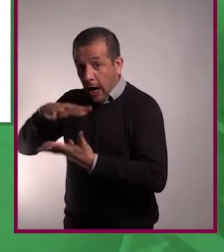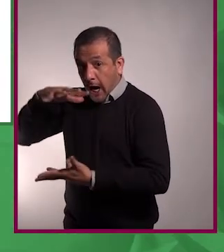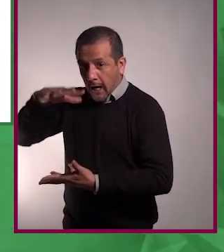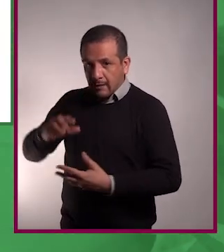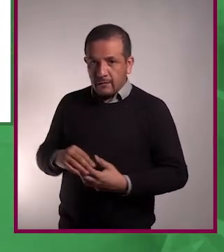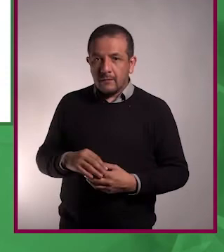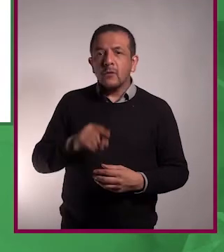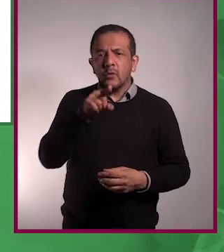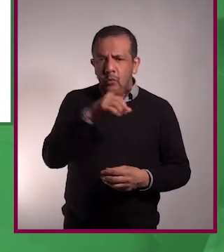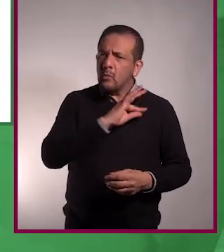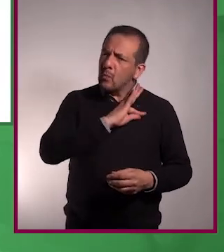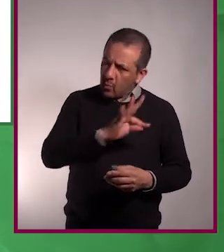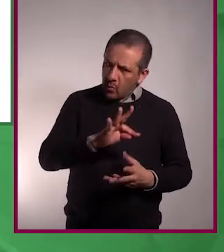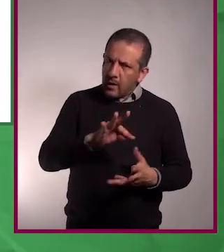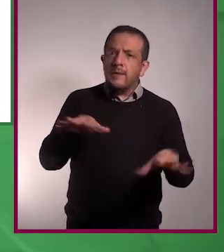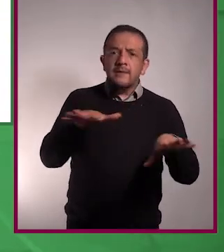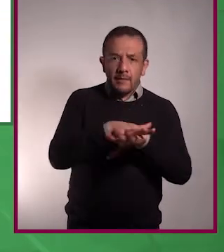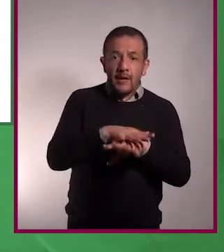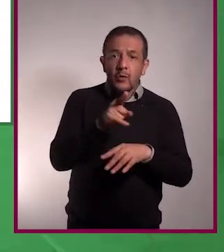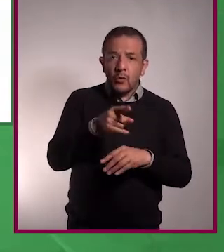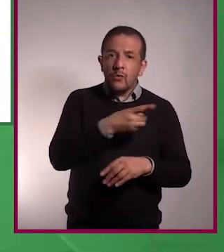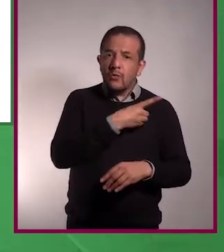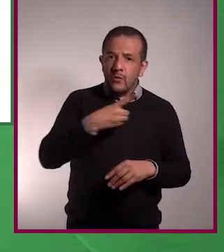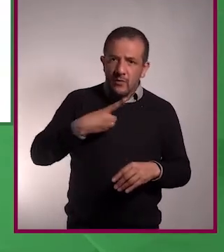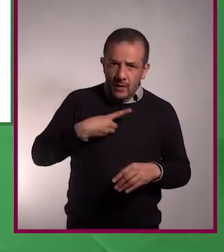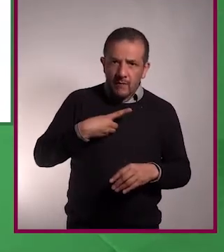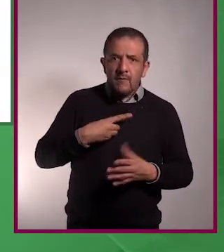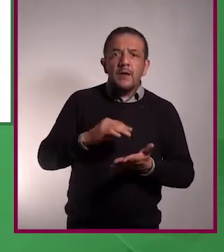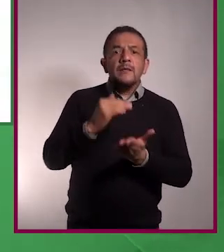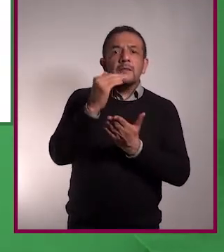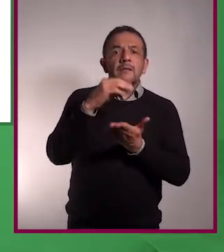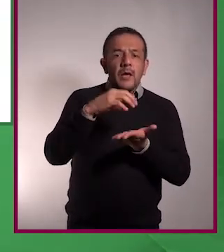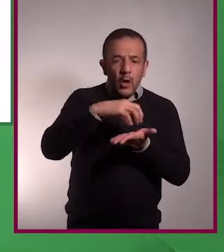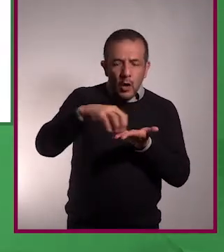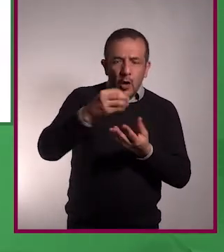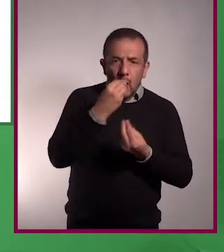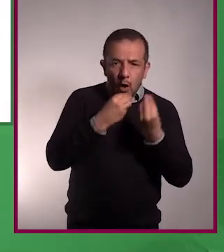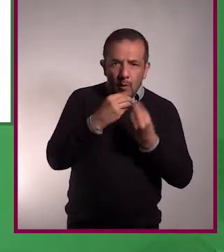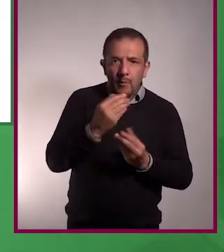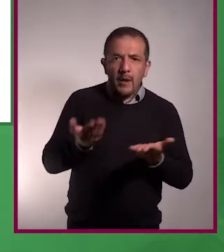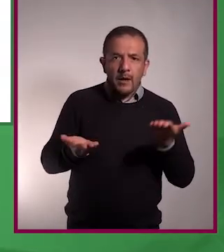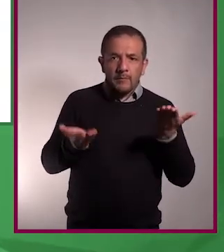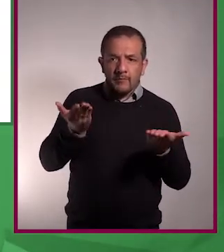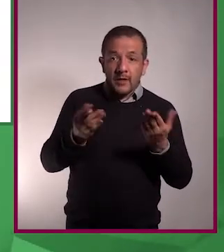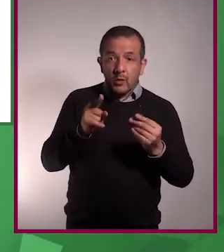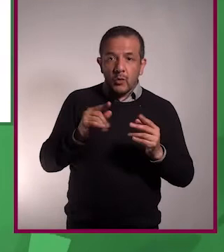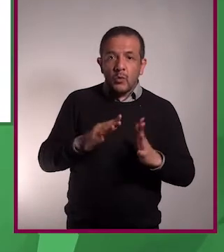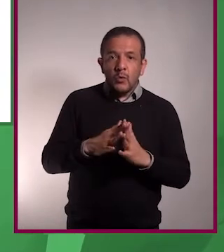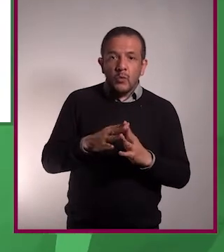Usted también participe en el cambio. Cuestiónese la comida que produce o compra, coma de forma